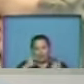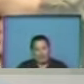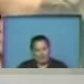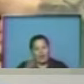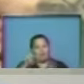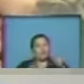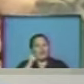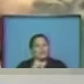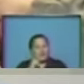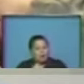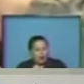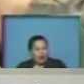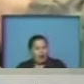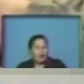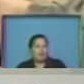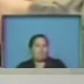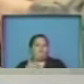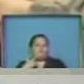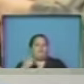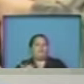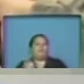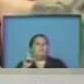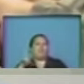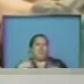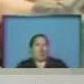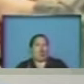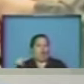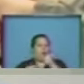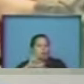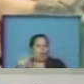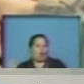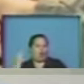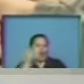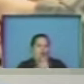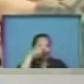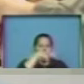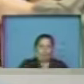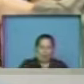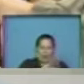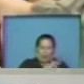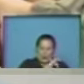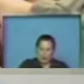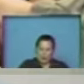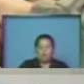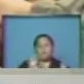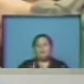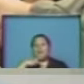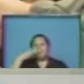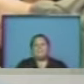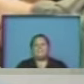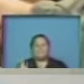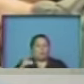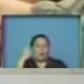que los trabajadores dan como argumento que no están de acuerdo con la empresa que compró la vieja empresa, pero es una